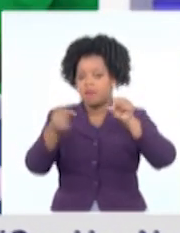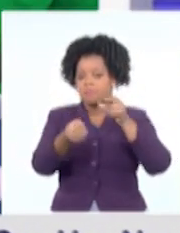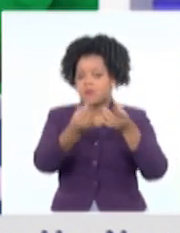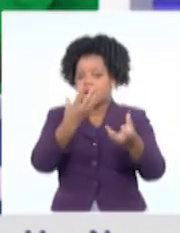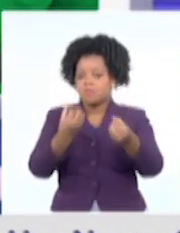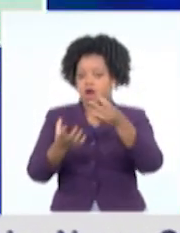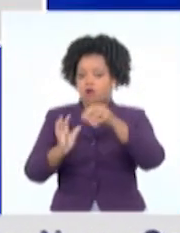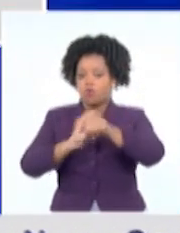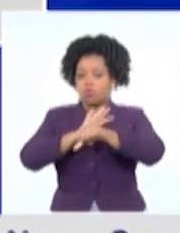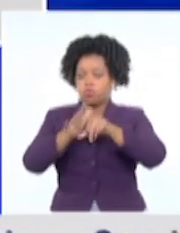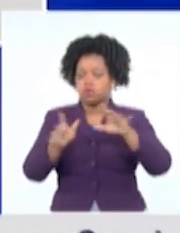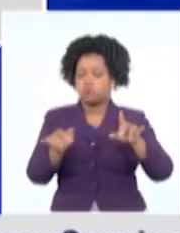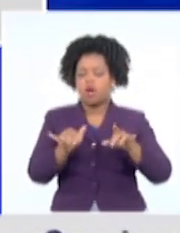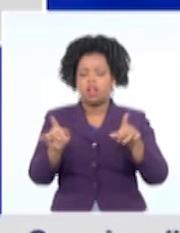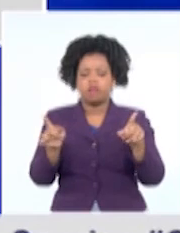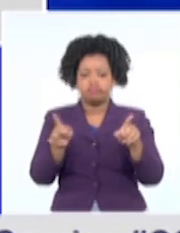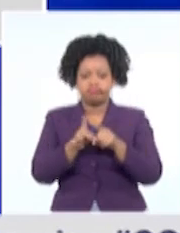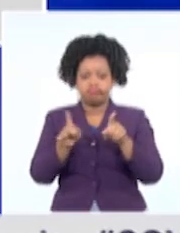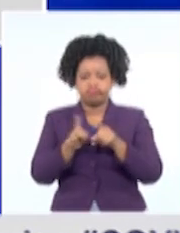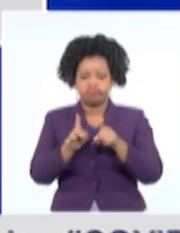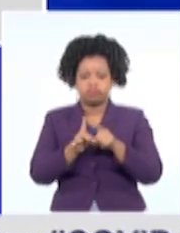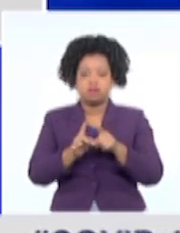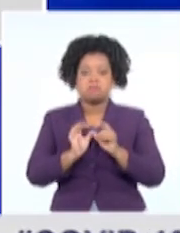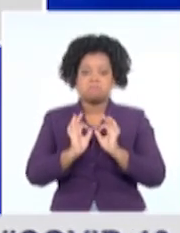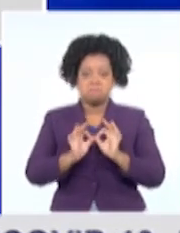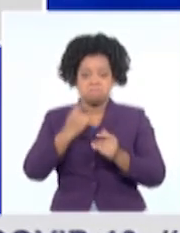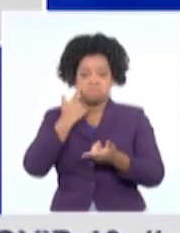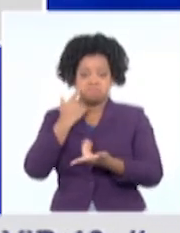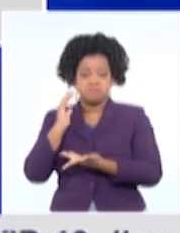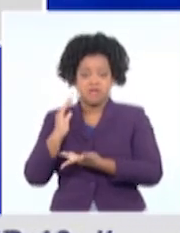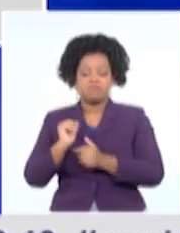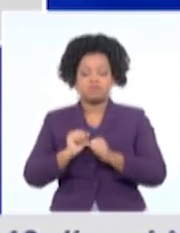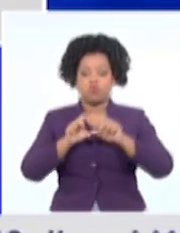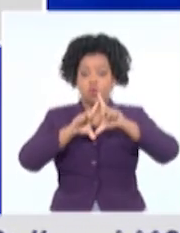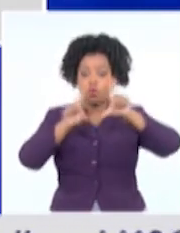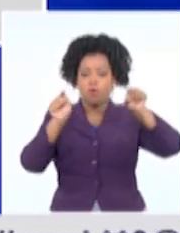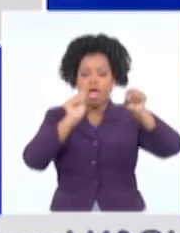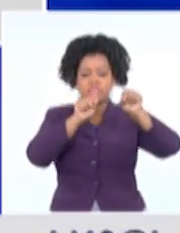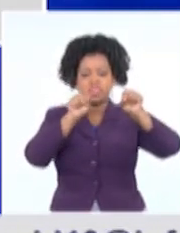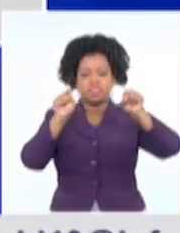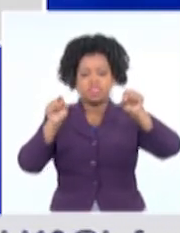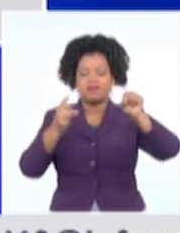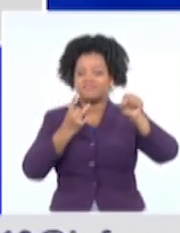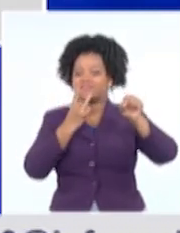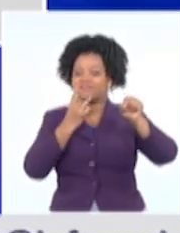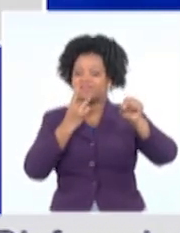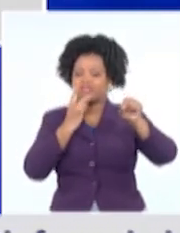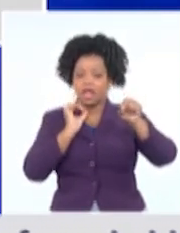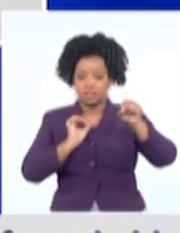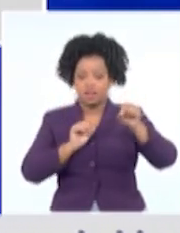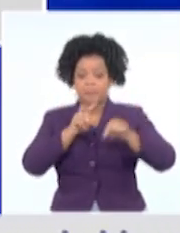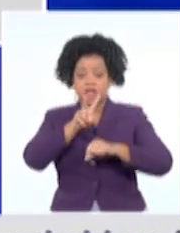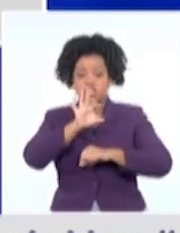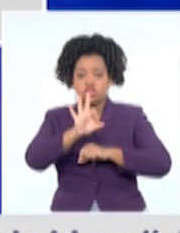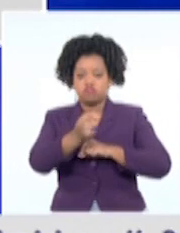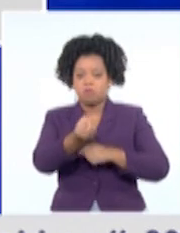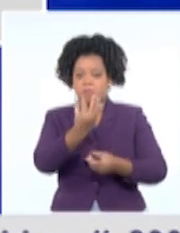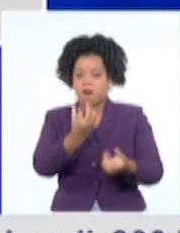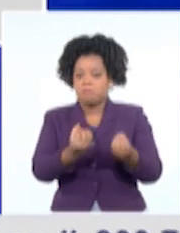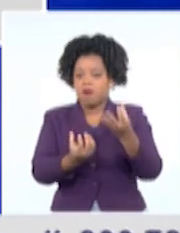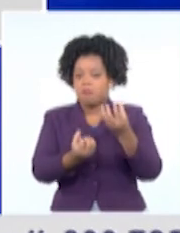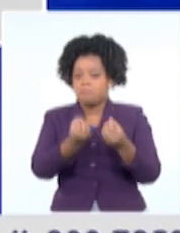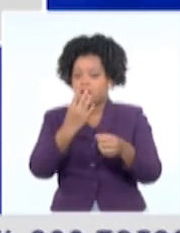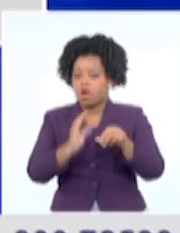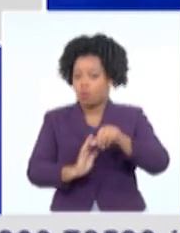un resumen del comportamiento, ahí lo tenemos. Muchas gracias. Con 28 eventos activos, una cifra